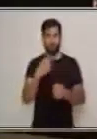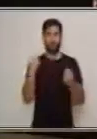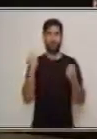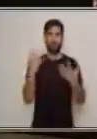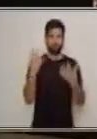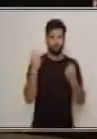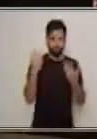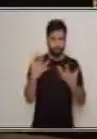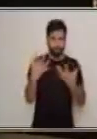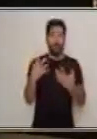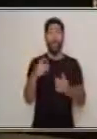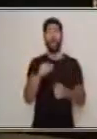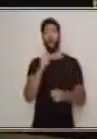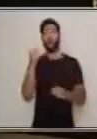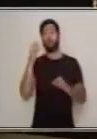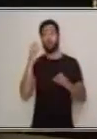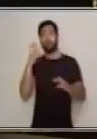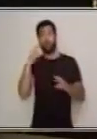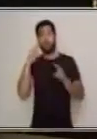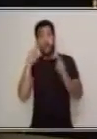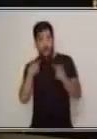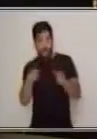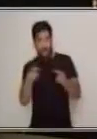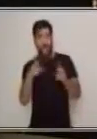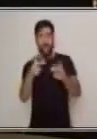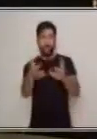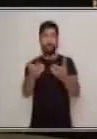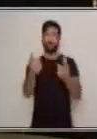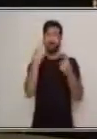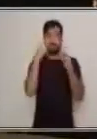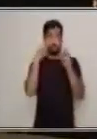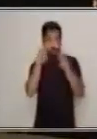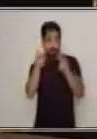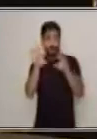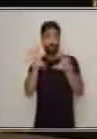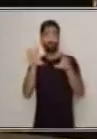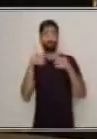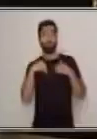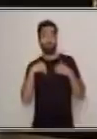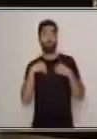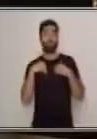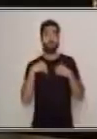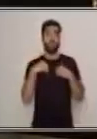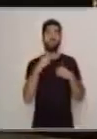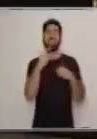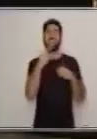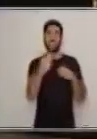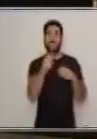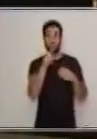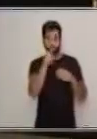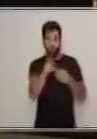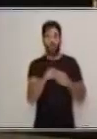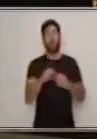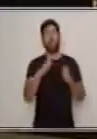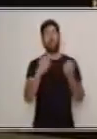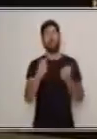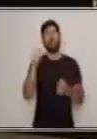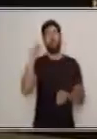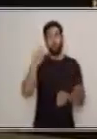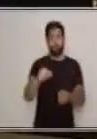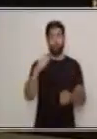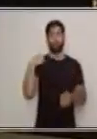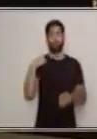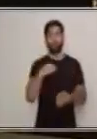demás personas reciben un mensaje de eso. Por eso es que el día de hoy te voy a dar